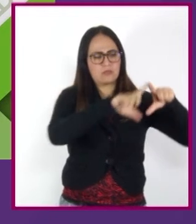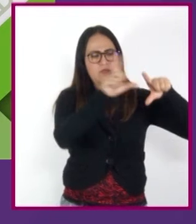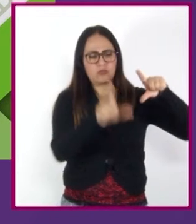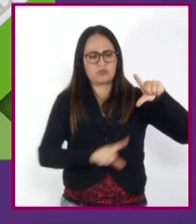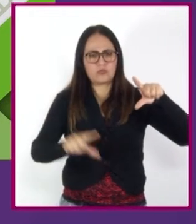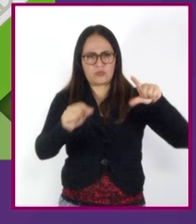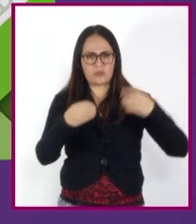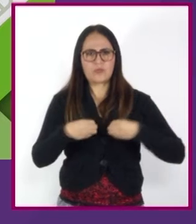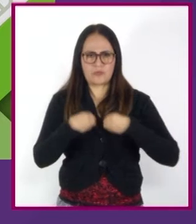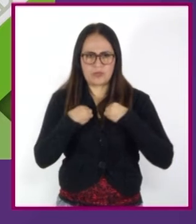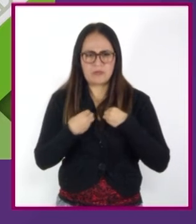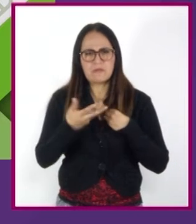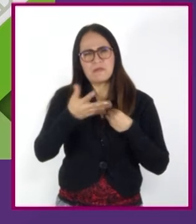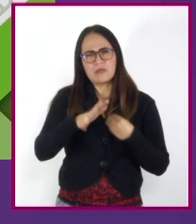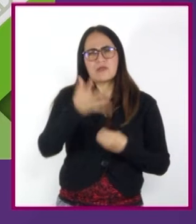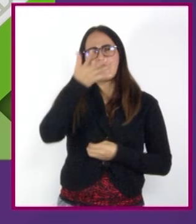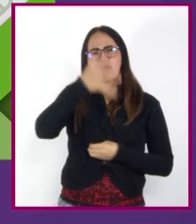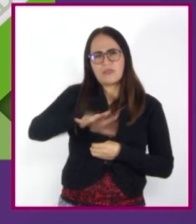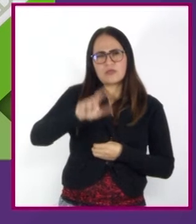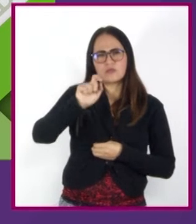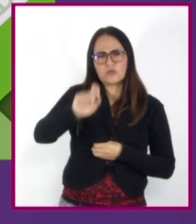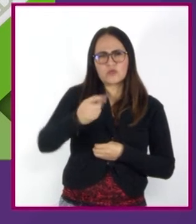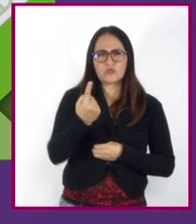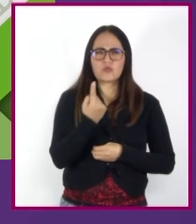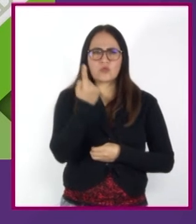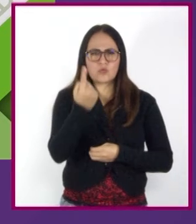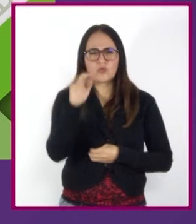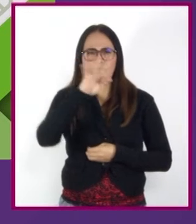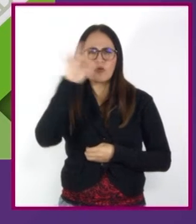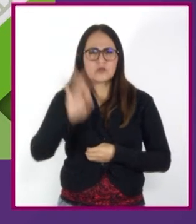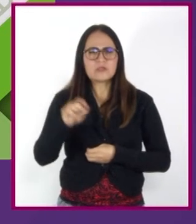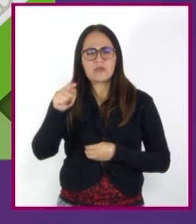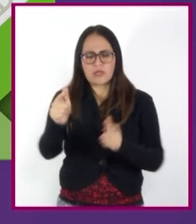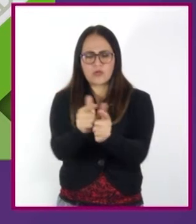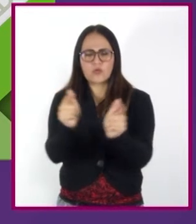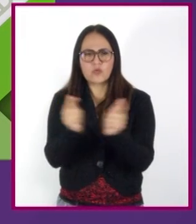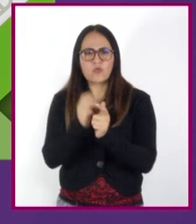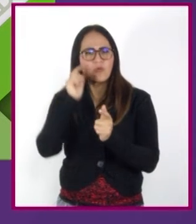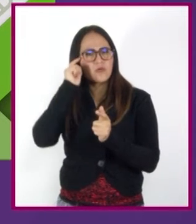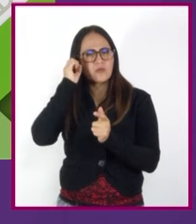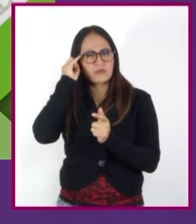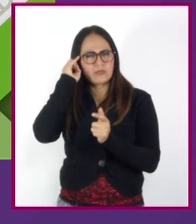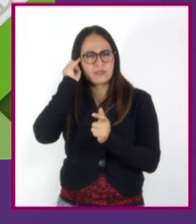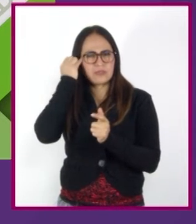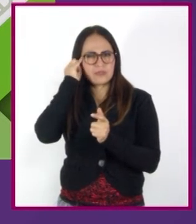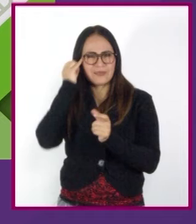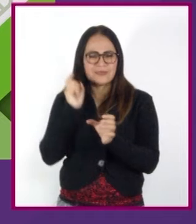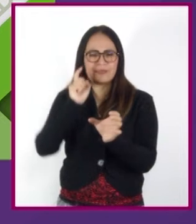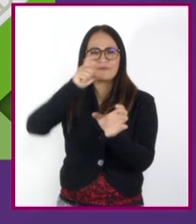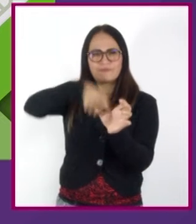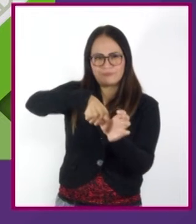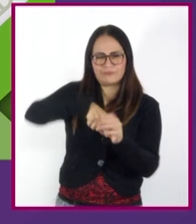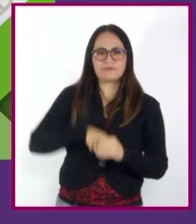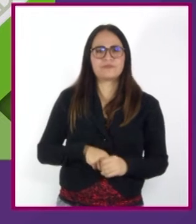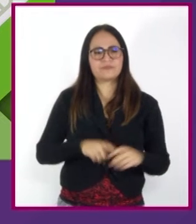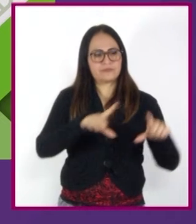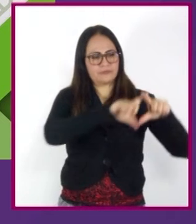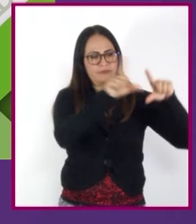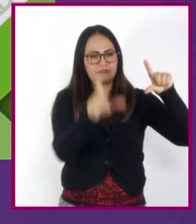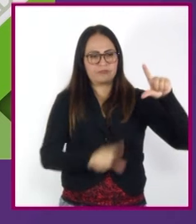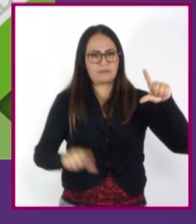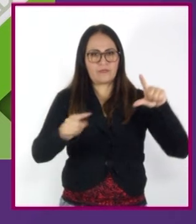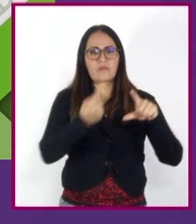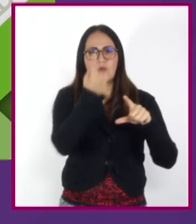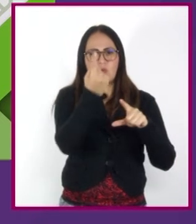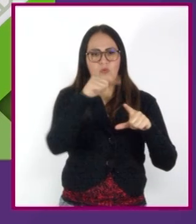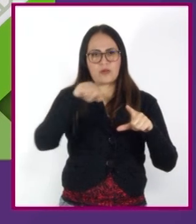mexicana, el 10.1% es población indígena y se asientan en la quinta parte del territorio